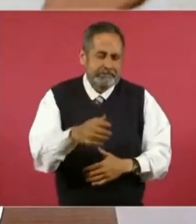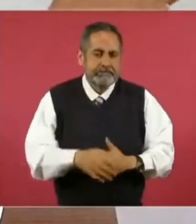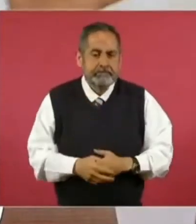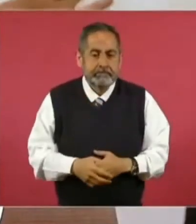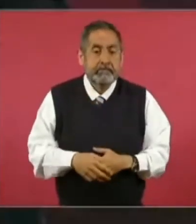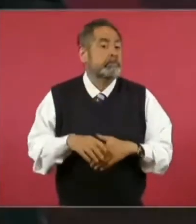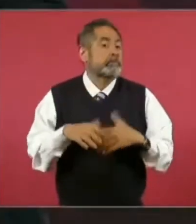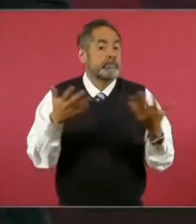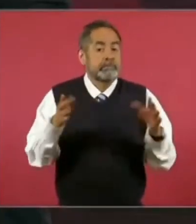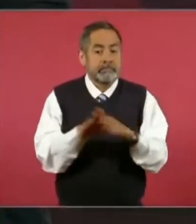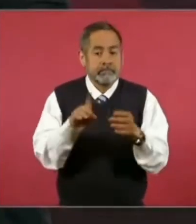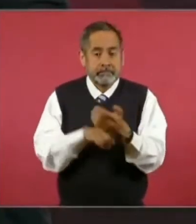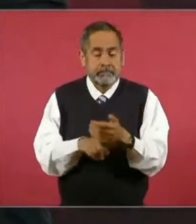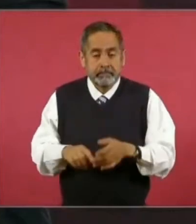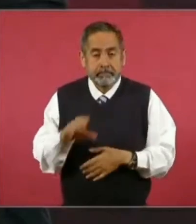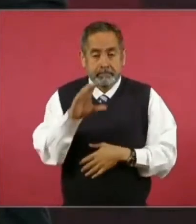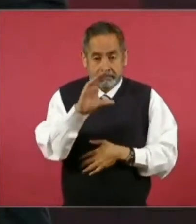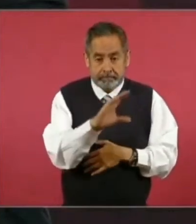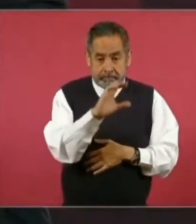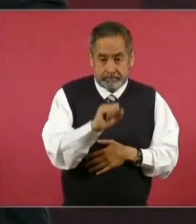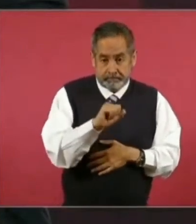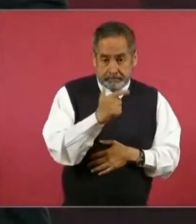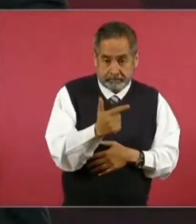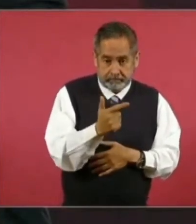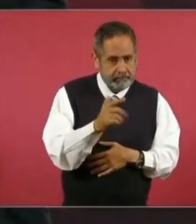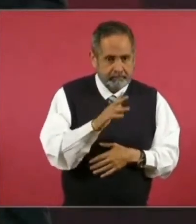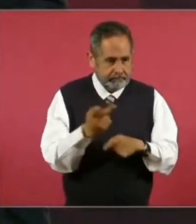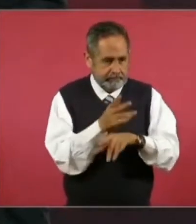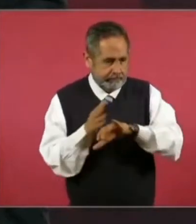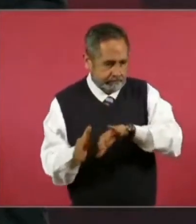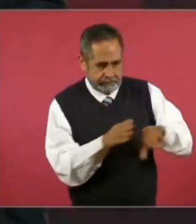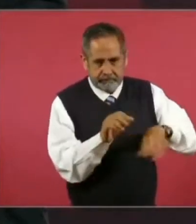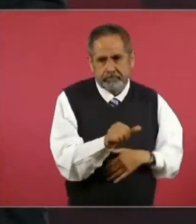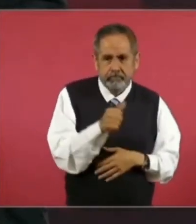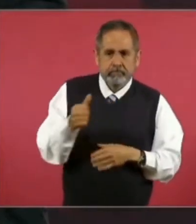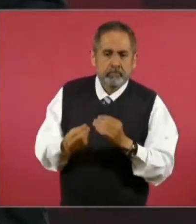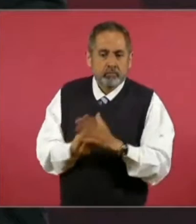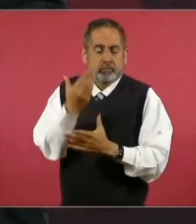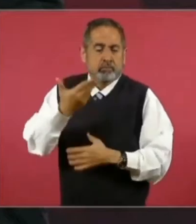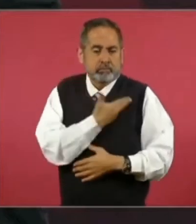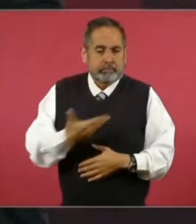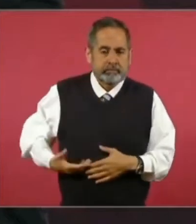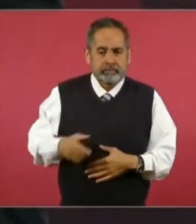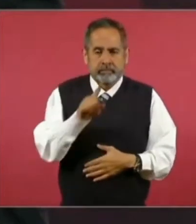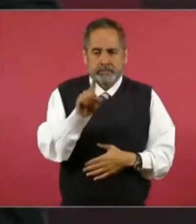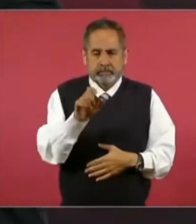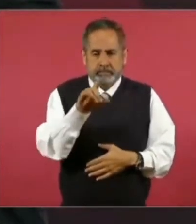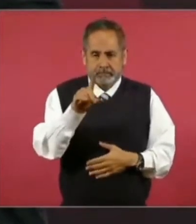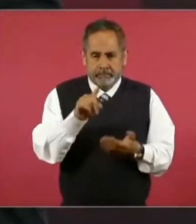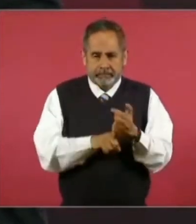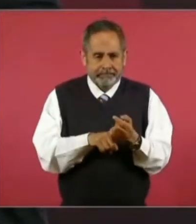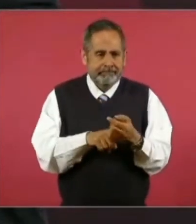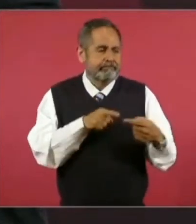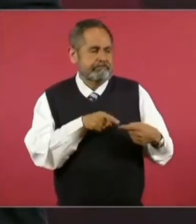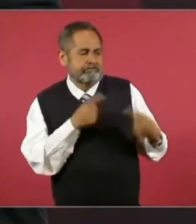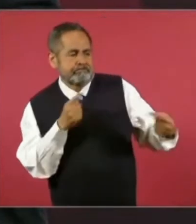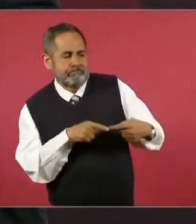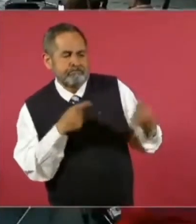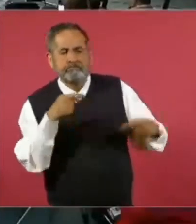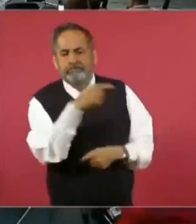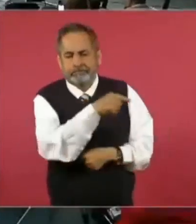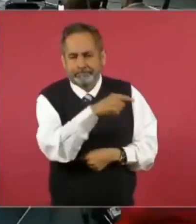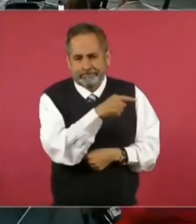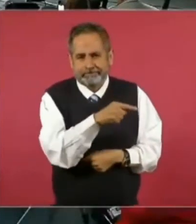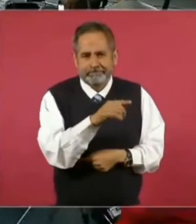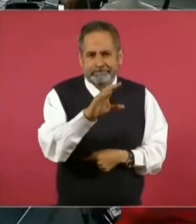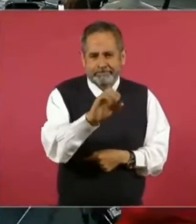Entonces ya no estaba Salinas, estaba Zedillo, y ya estaba el pleito Zedillo-Salinas,